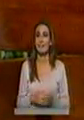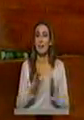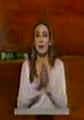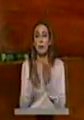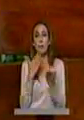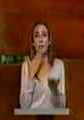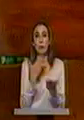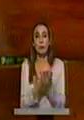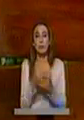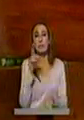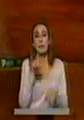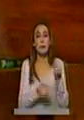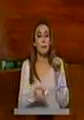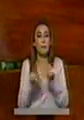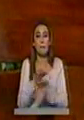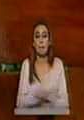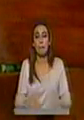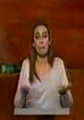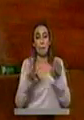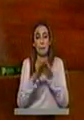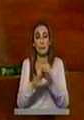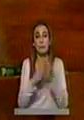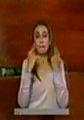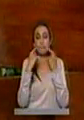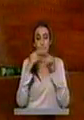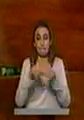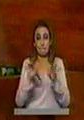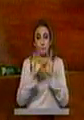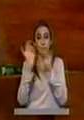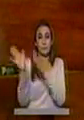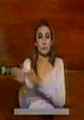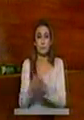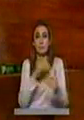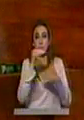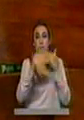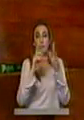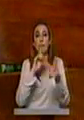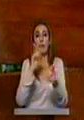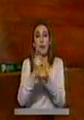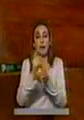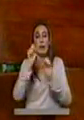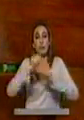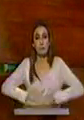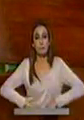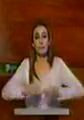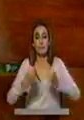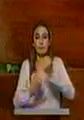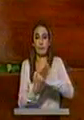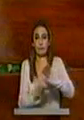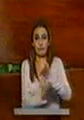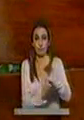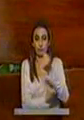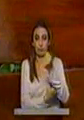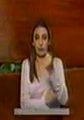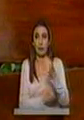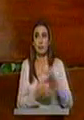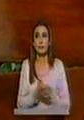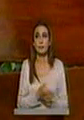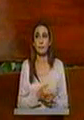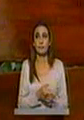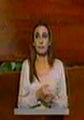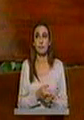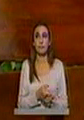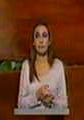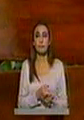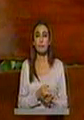duda hay una serie de atractivos que constituyen y ubican a nuestro país como una real potencia en lo que tiene que ver con el turismo. Señora